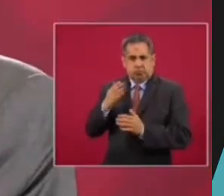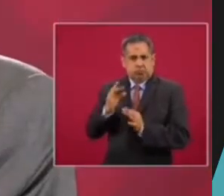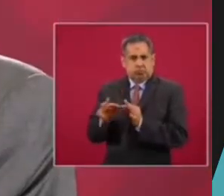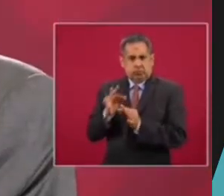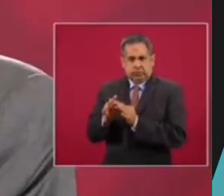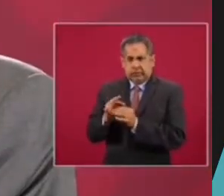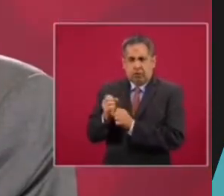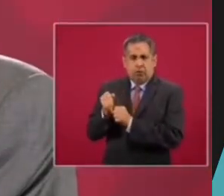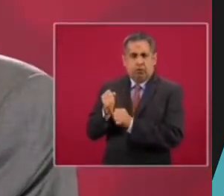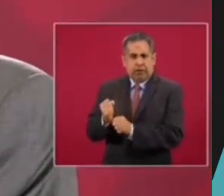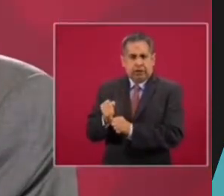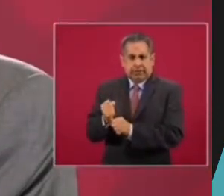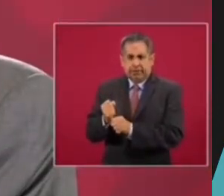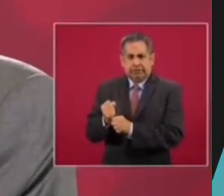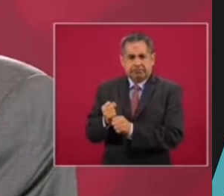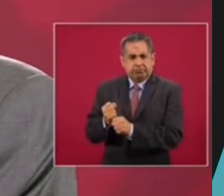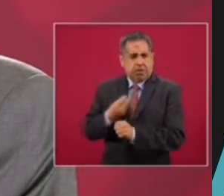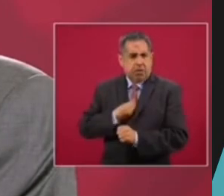sólida,